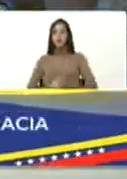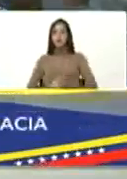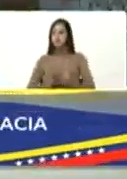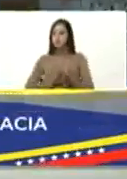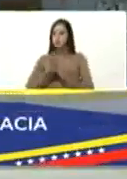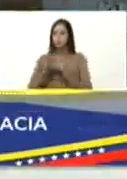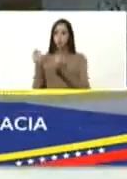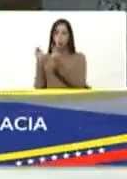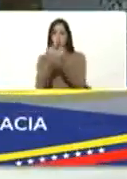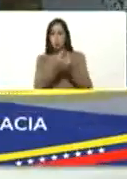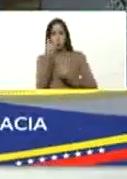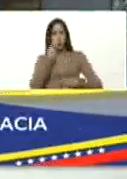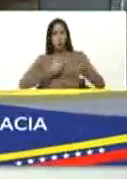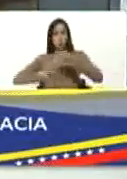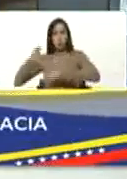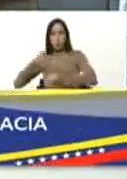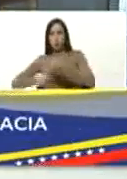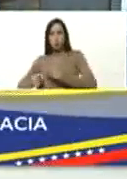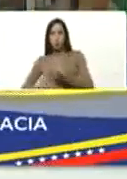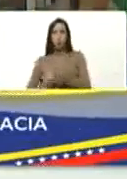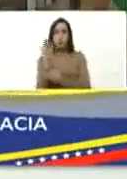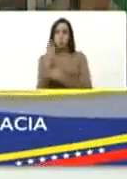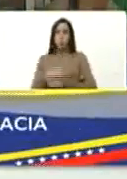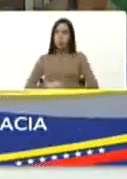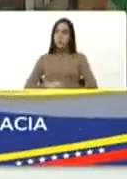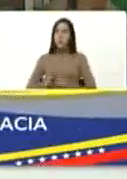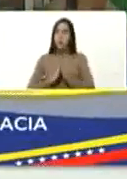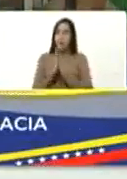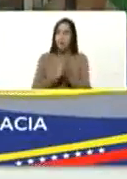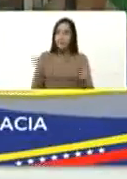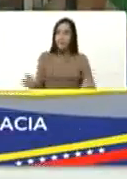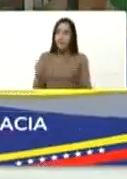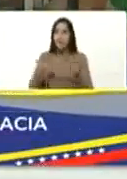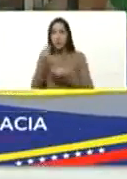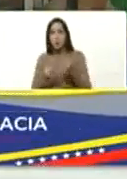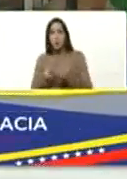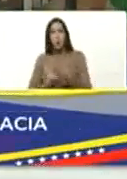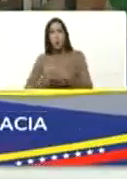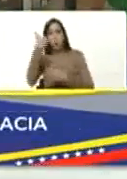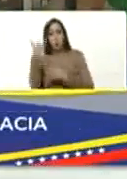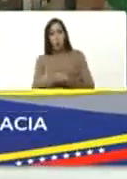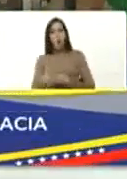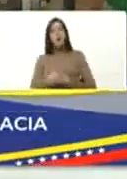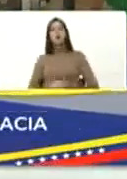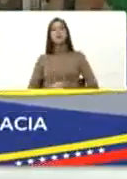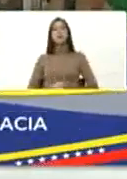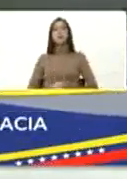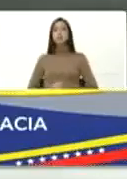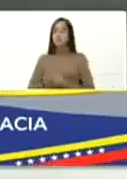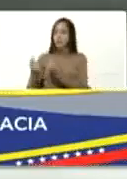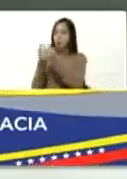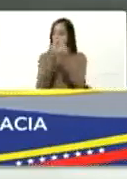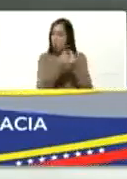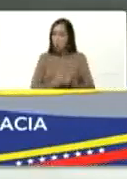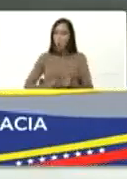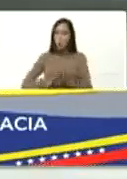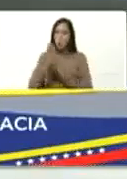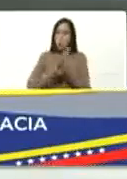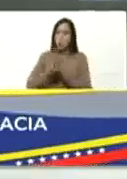económico, comercial, surgimiento de emprendimiento, de proyectos económicos, crecimiento de la